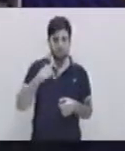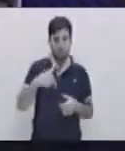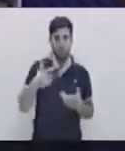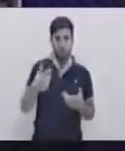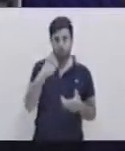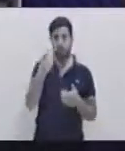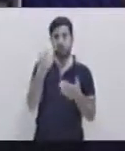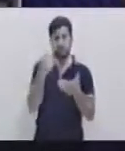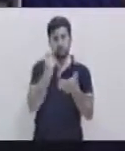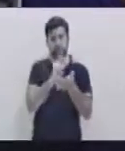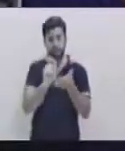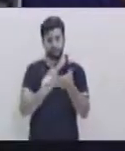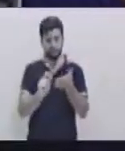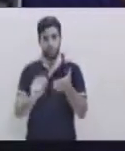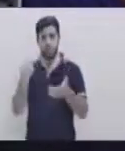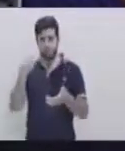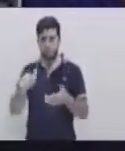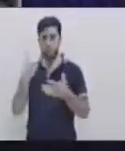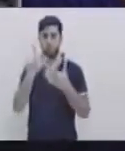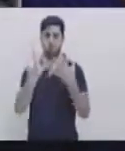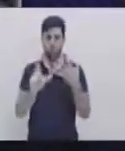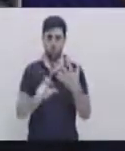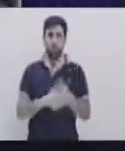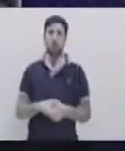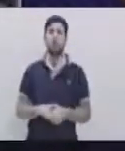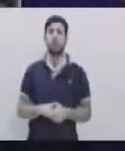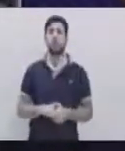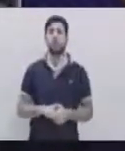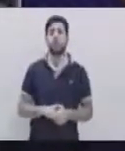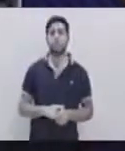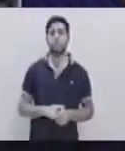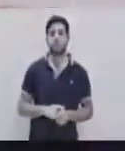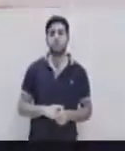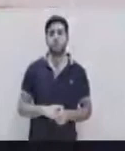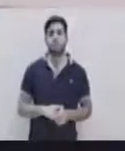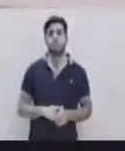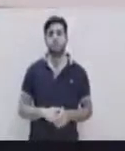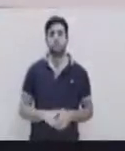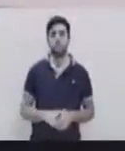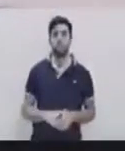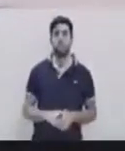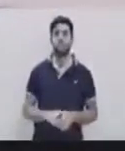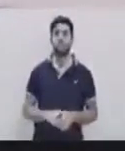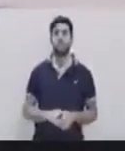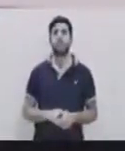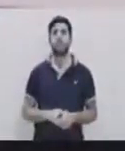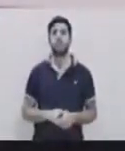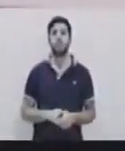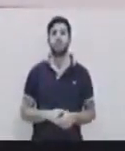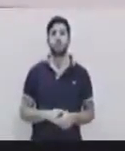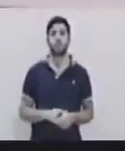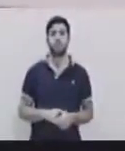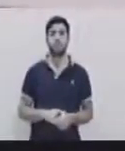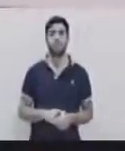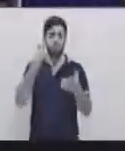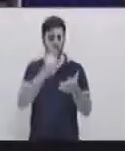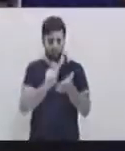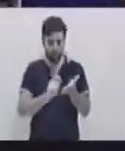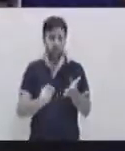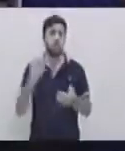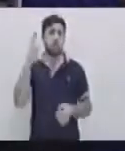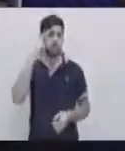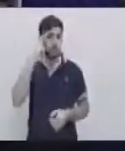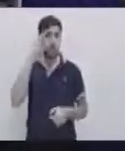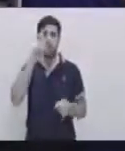volumen. Aquí creamos tres cosas ahora: plano, claroscuro y creamos un volumen en un momento determinado.